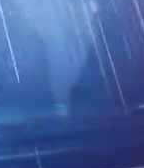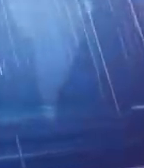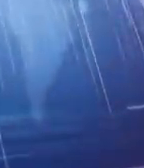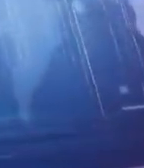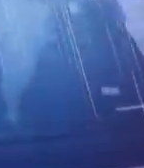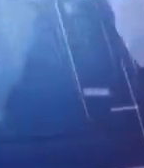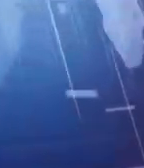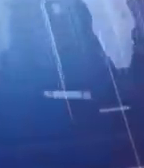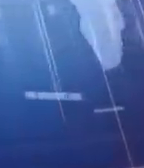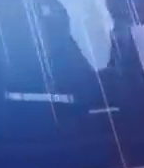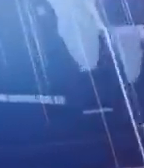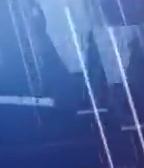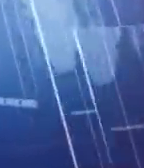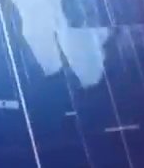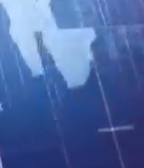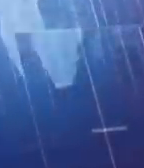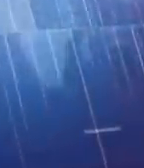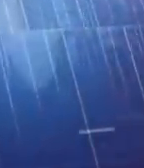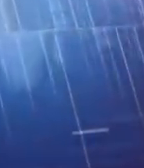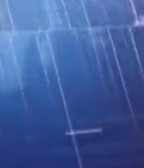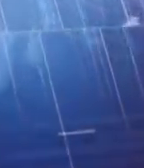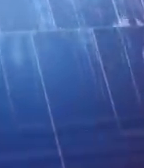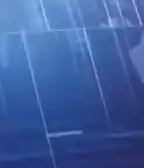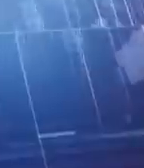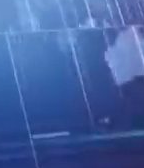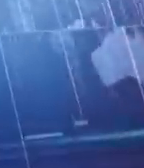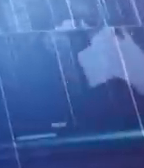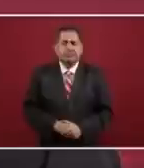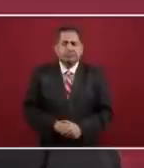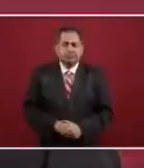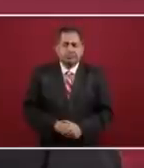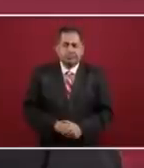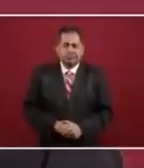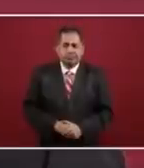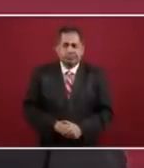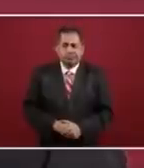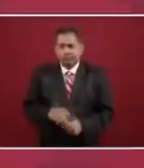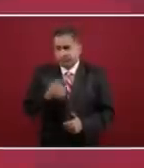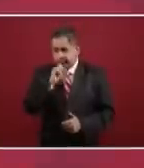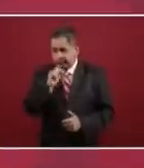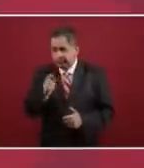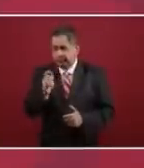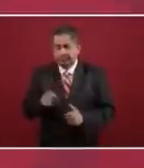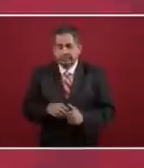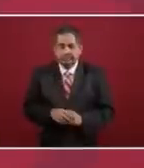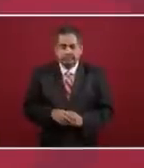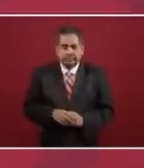la derecha gobernó sumamente bien. Así lo dijo Obrador. Y